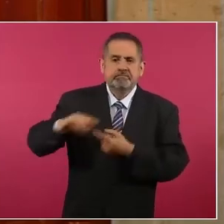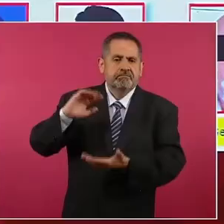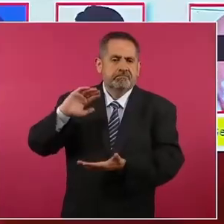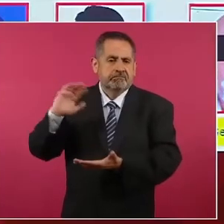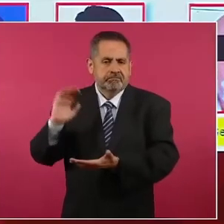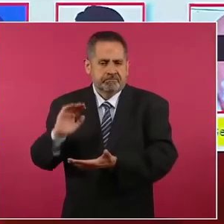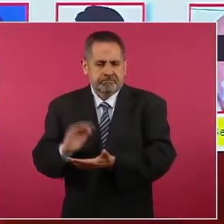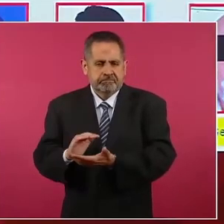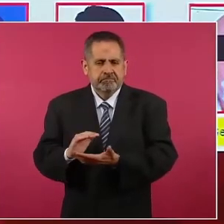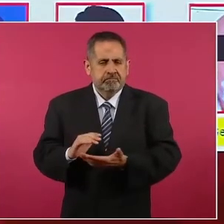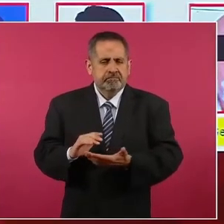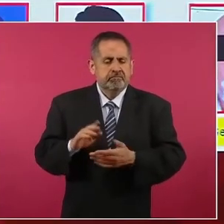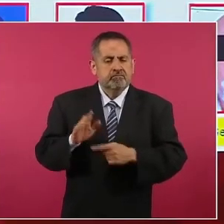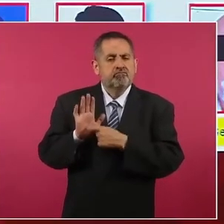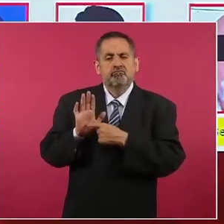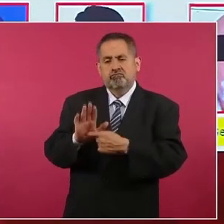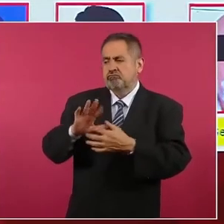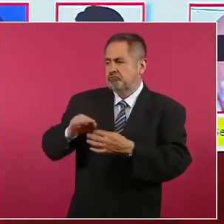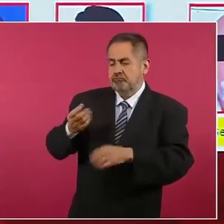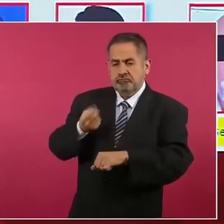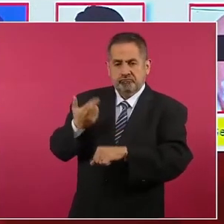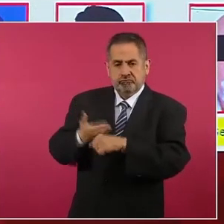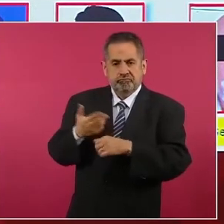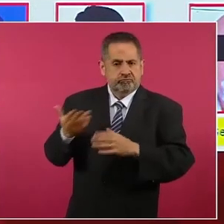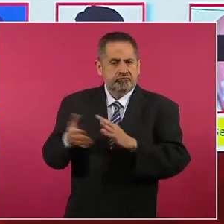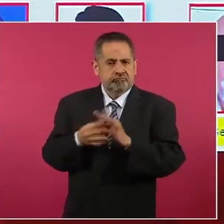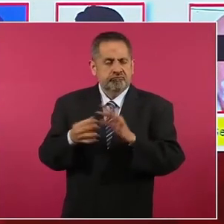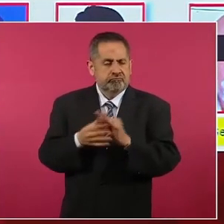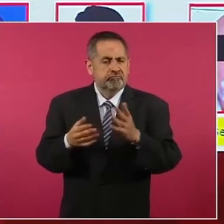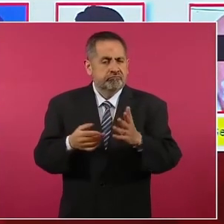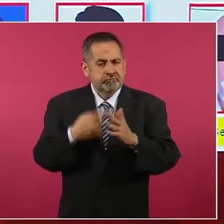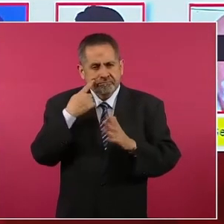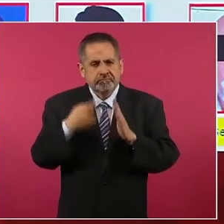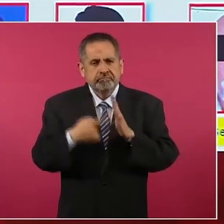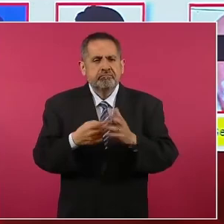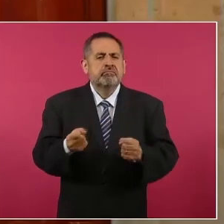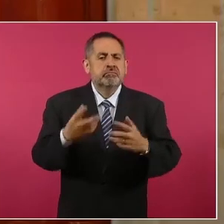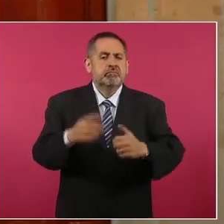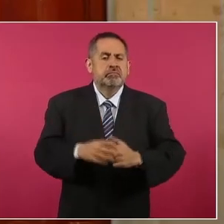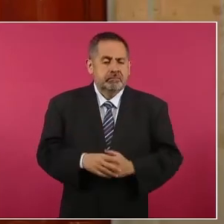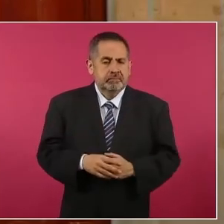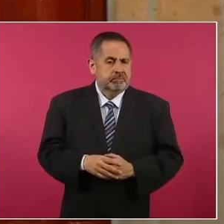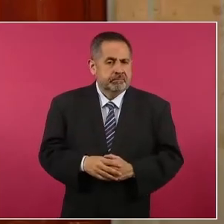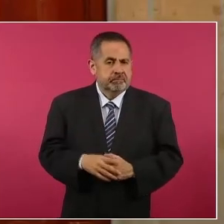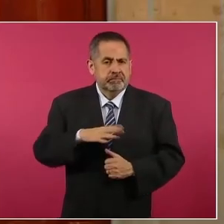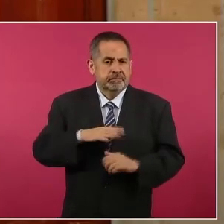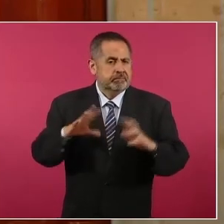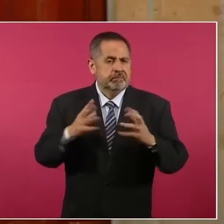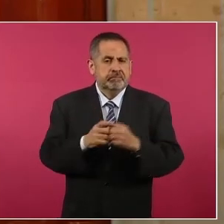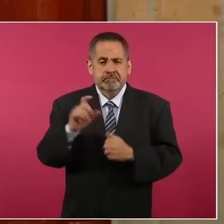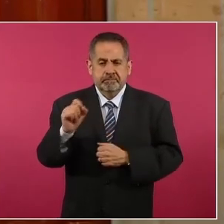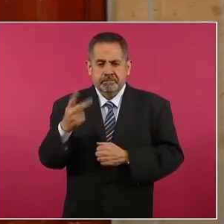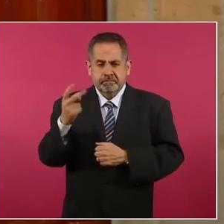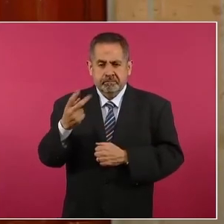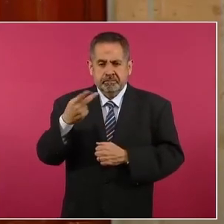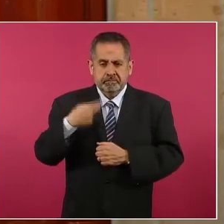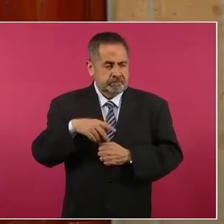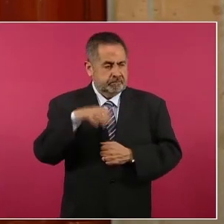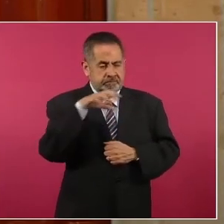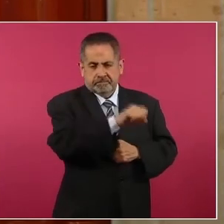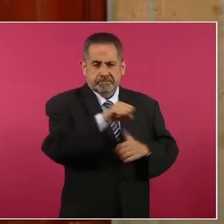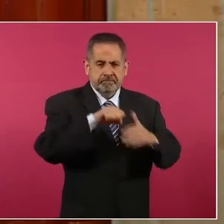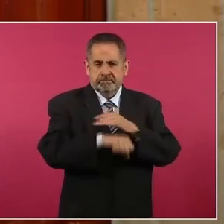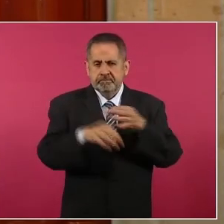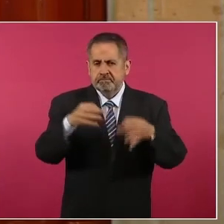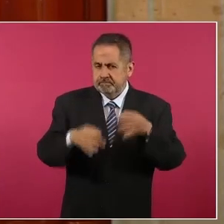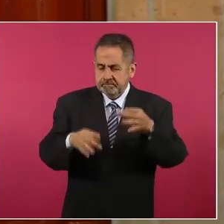delictiva, como ha dado cuenta la secretaria Rosa Isela al exponer las cifras, hay 22 detenidos, 8